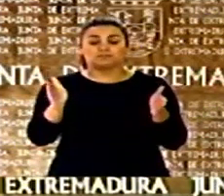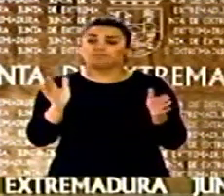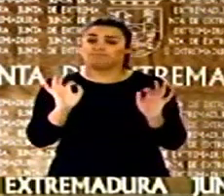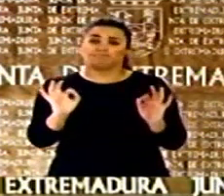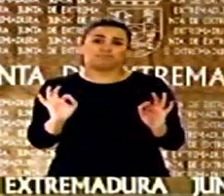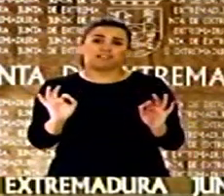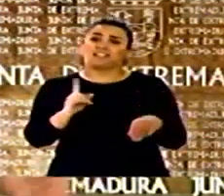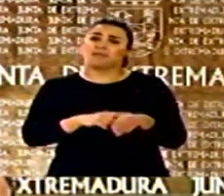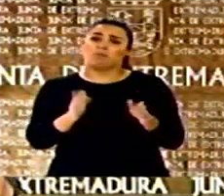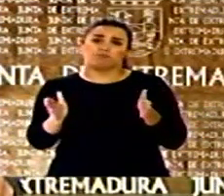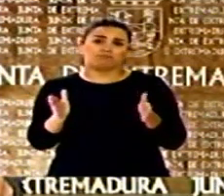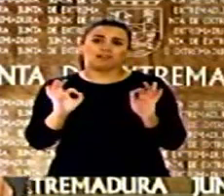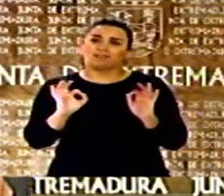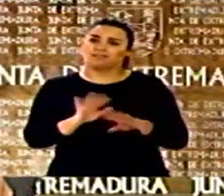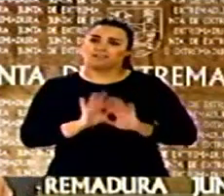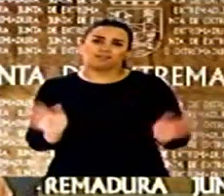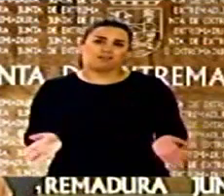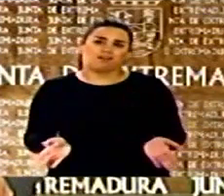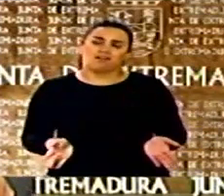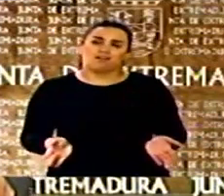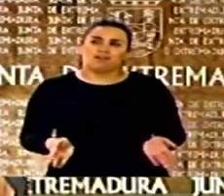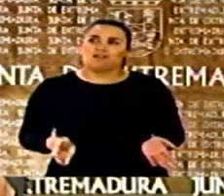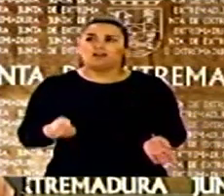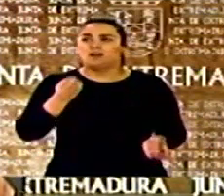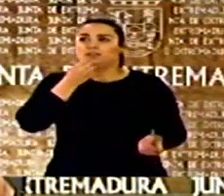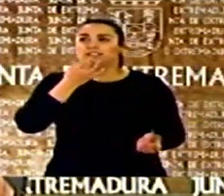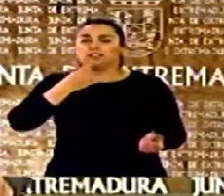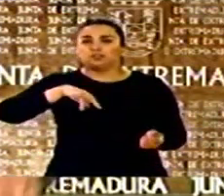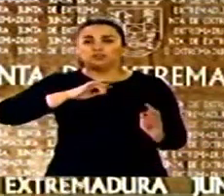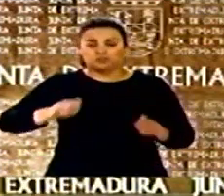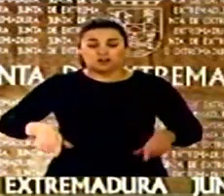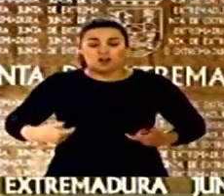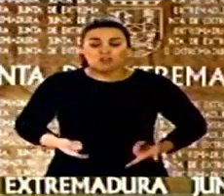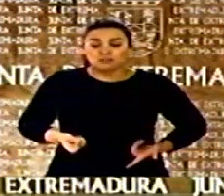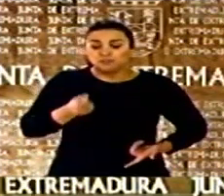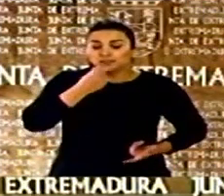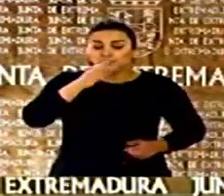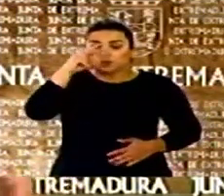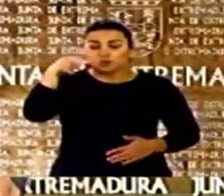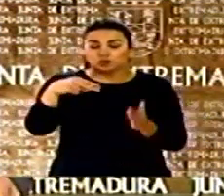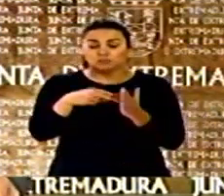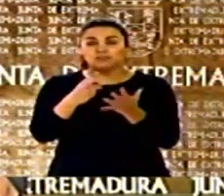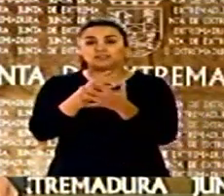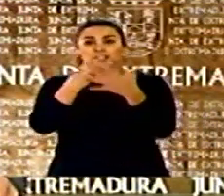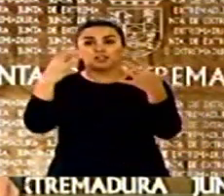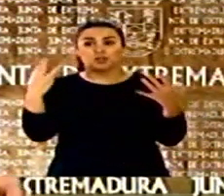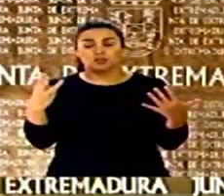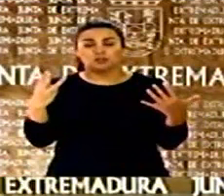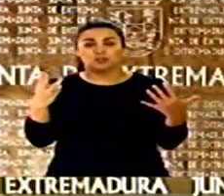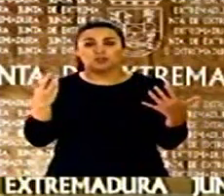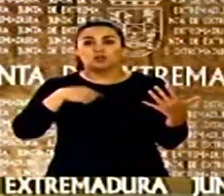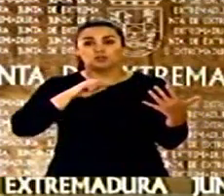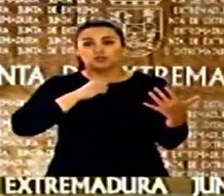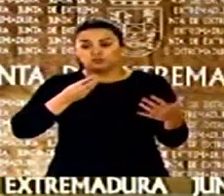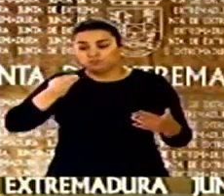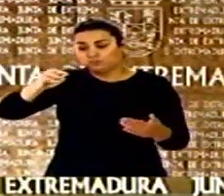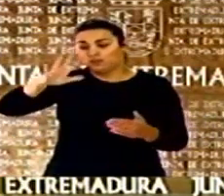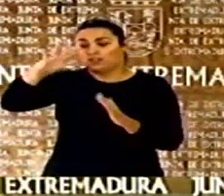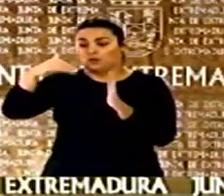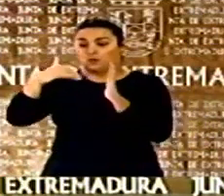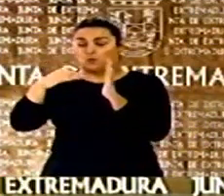estamos en periodo de valoración de las enmiendas. Obviamente, una vez que hemos pasado el trámite de totalidad, hay que negociar sobre las